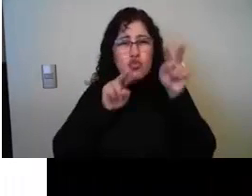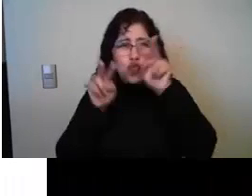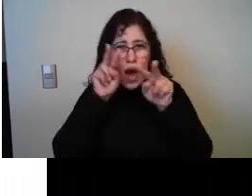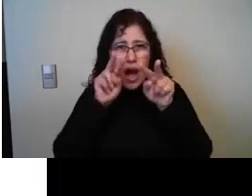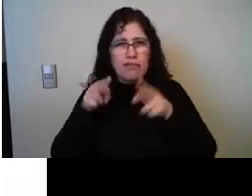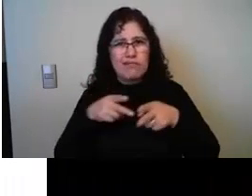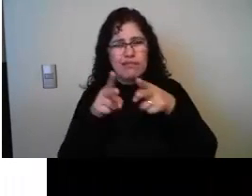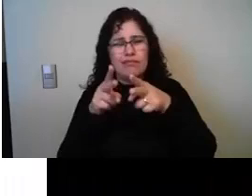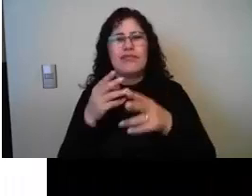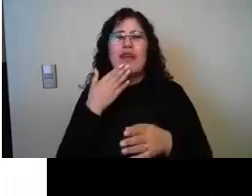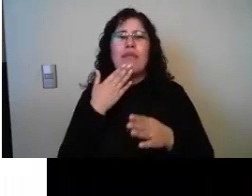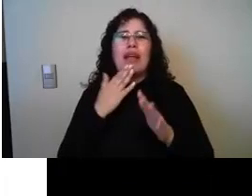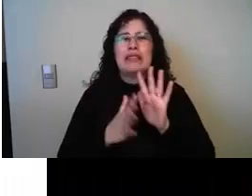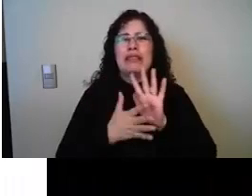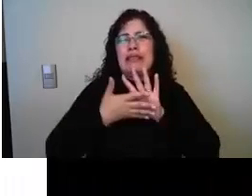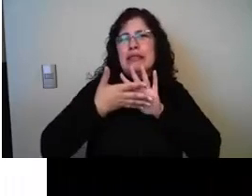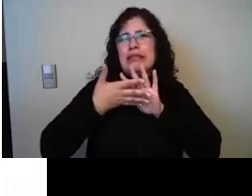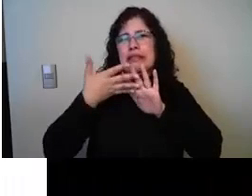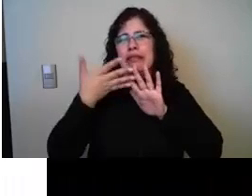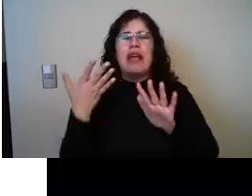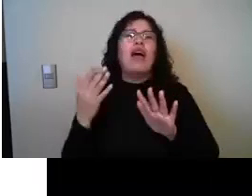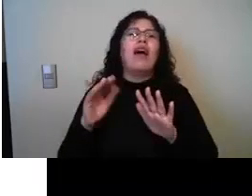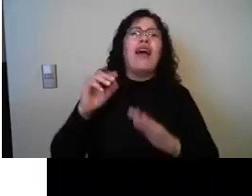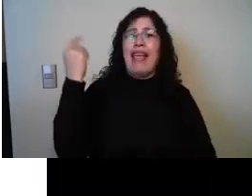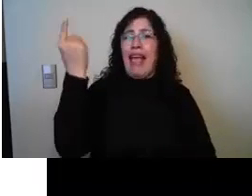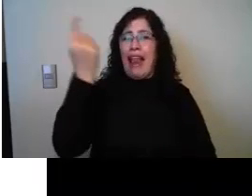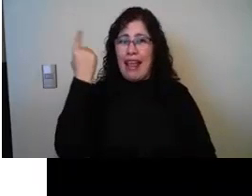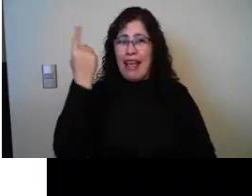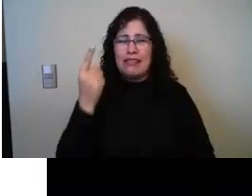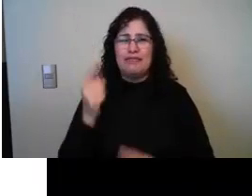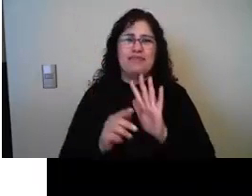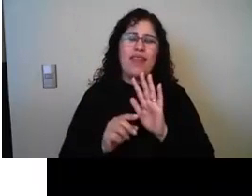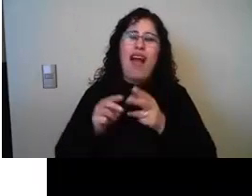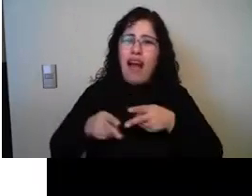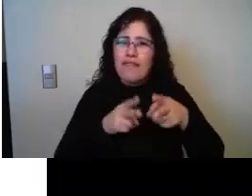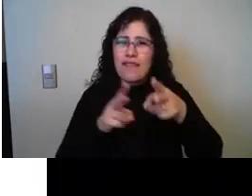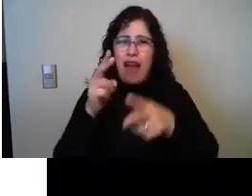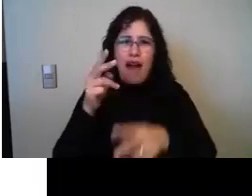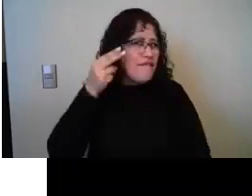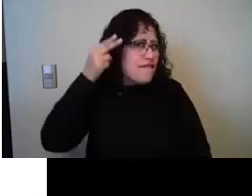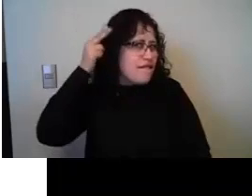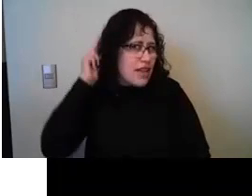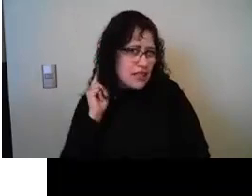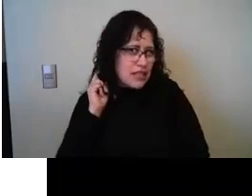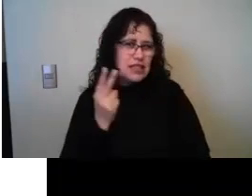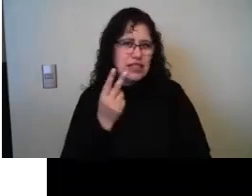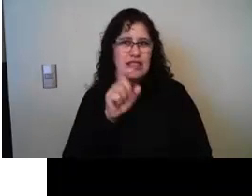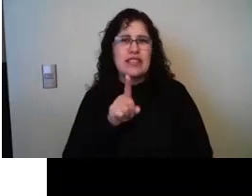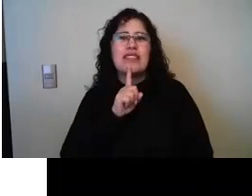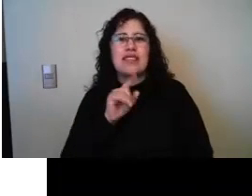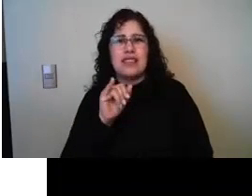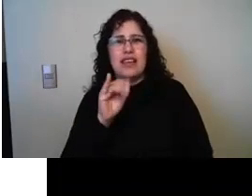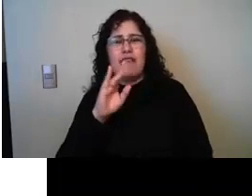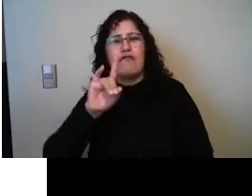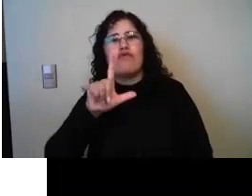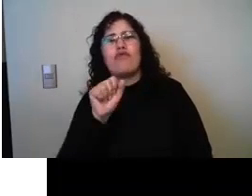de la sensibilidad general, la vía vestibular, la vía auditiva. Vamos a ver parte de estas